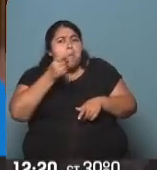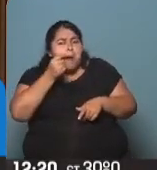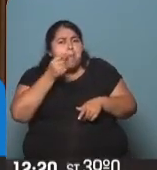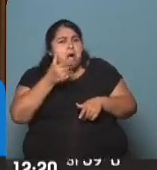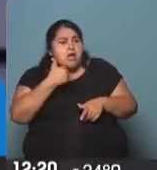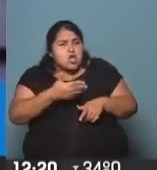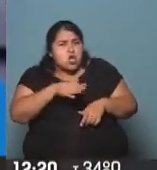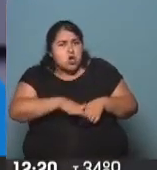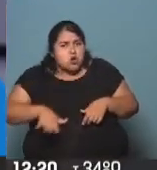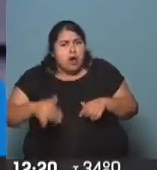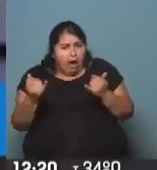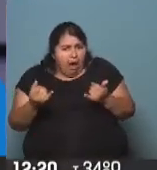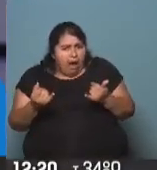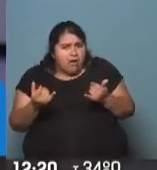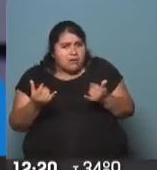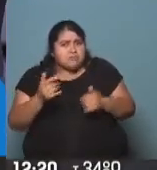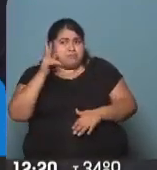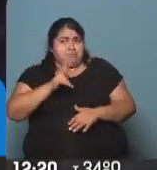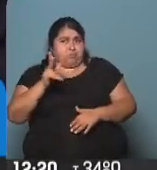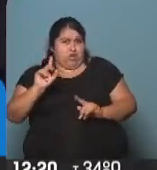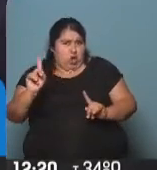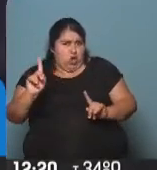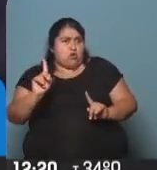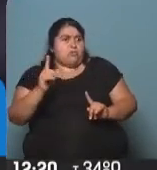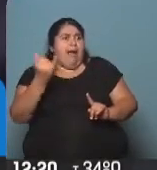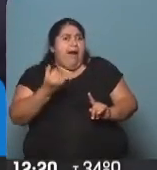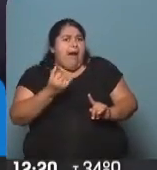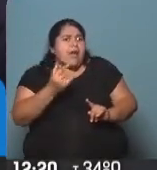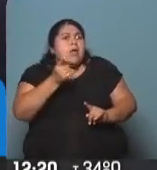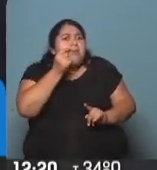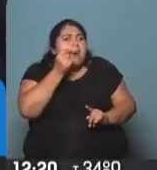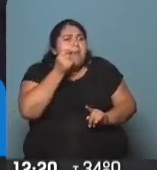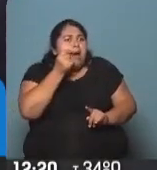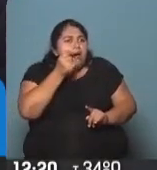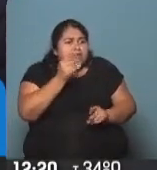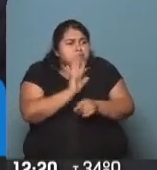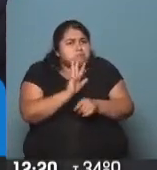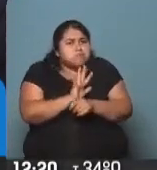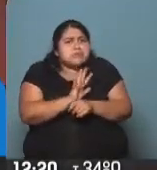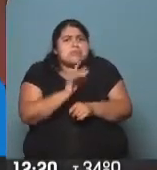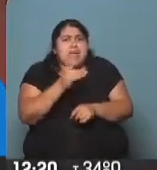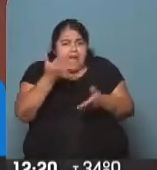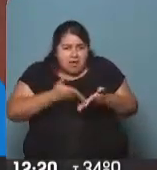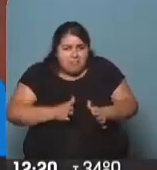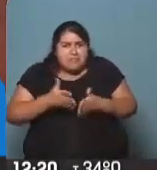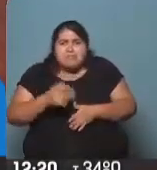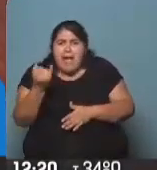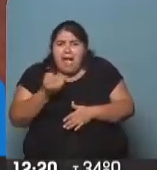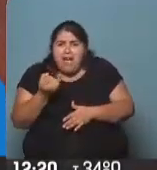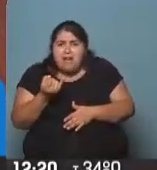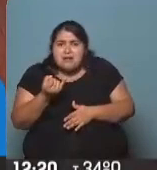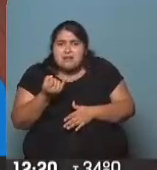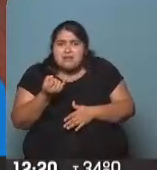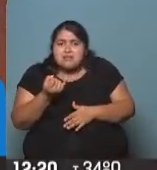no padre desde lo... Tienen hijos. Sí, que tienen hijos. Los ordenados con hijos les llaman. Exactamente. ¿Y han sido